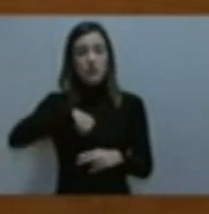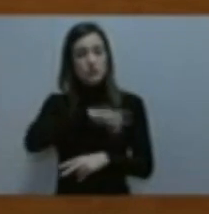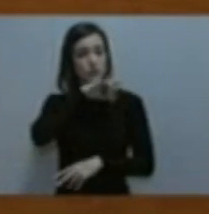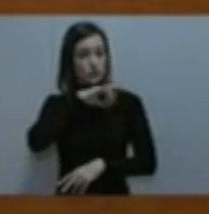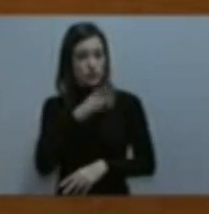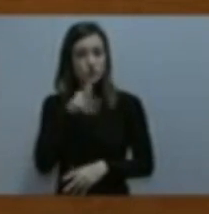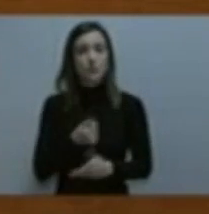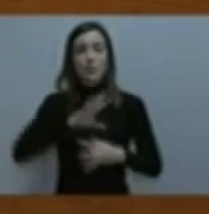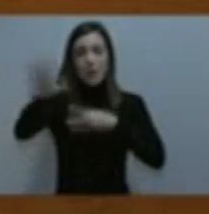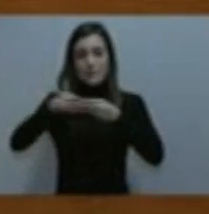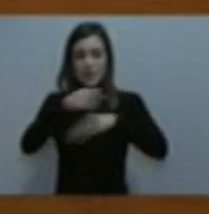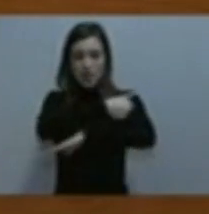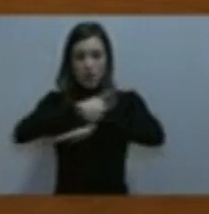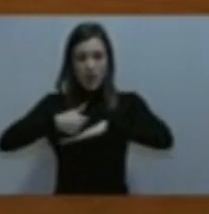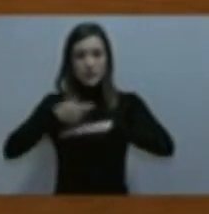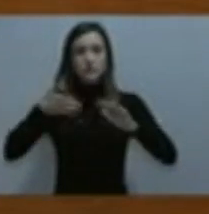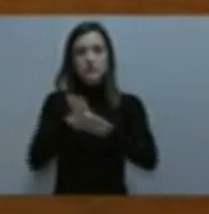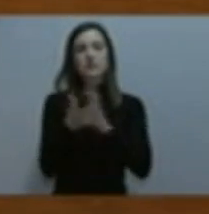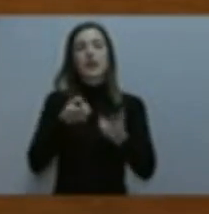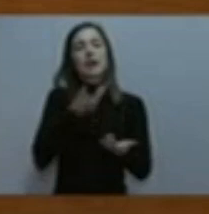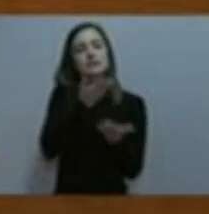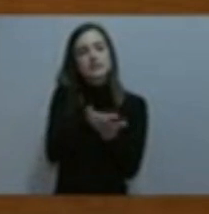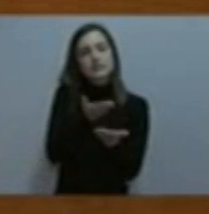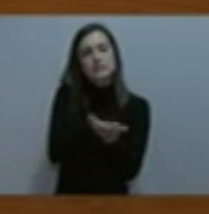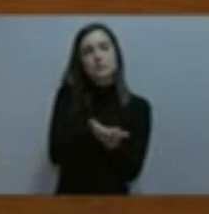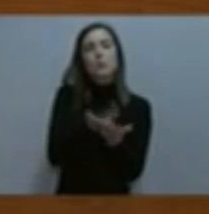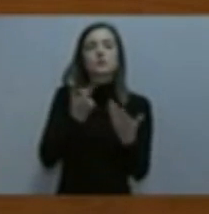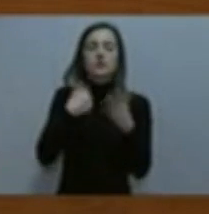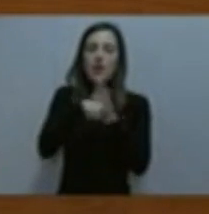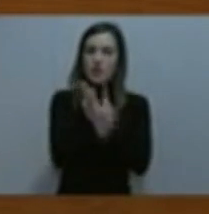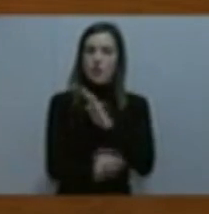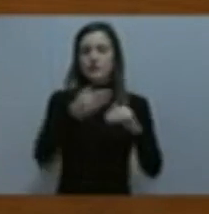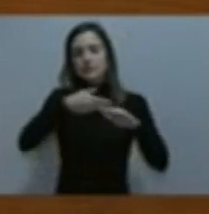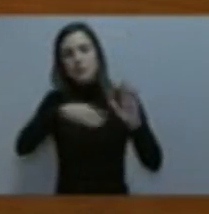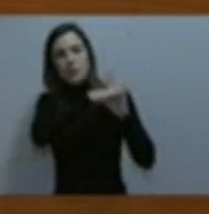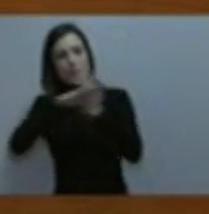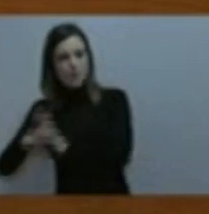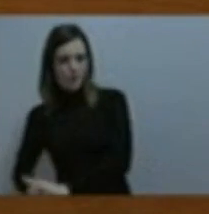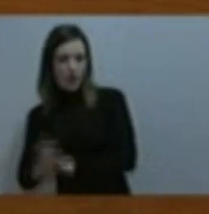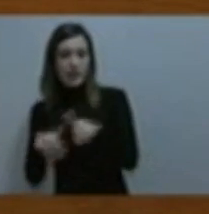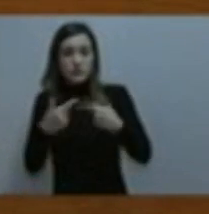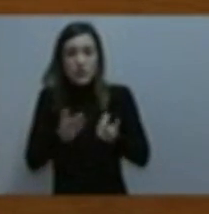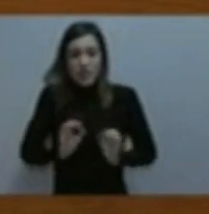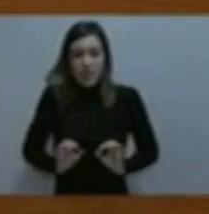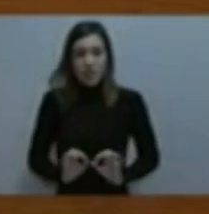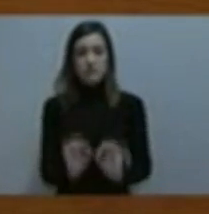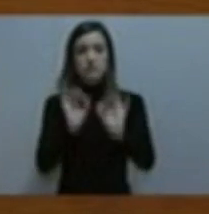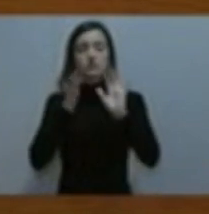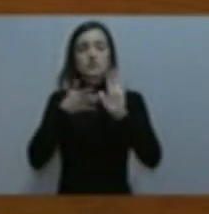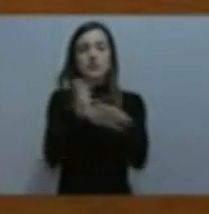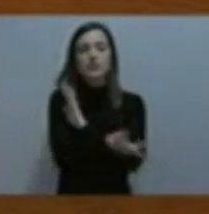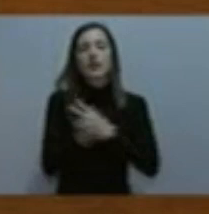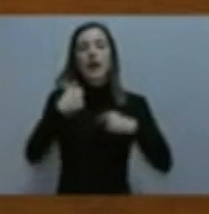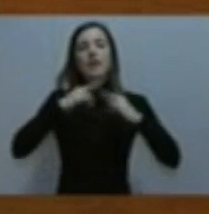de Ciudadanos se quede fuera del texto de la proposición no de ley. Esto daría pie a que quizás las